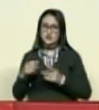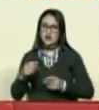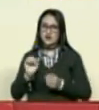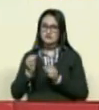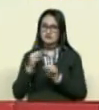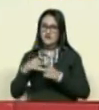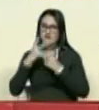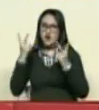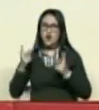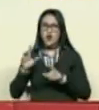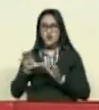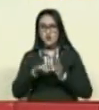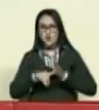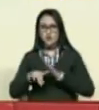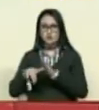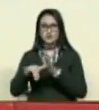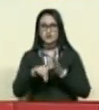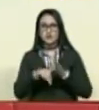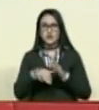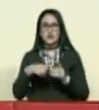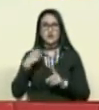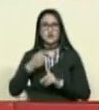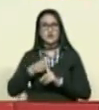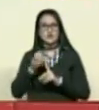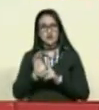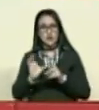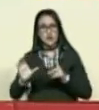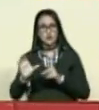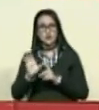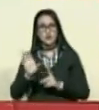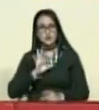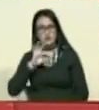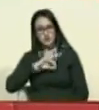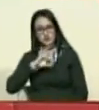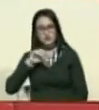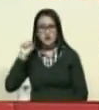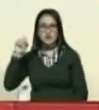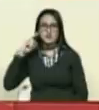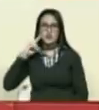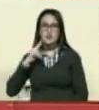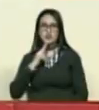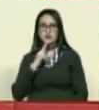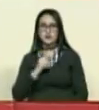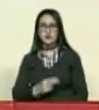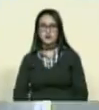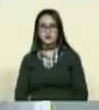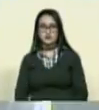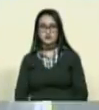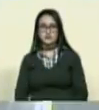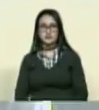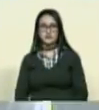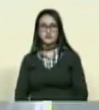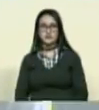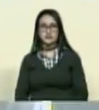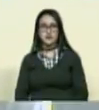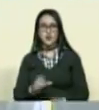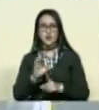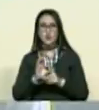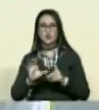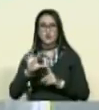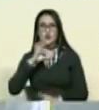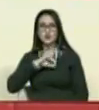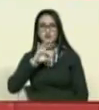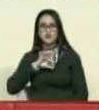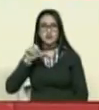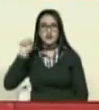la corrupción, la batalla por la cultura del socialismo bolivariano, la cultura del